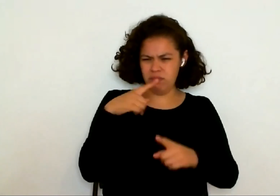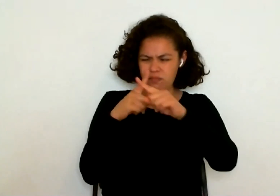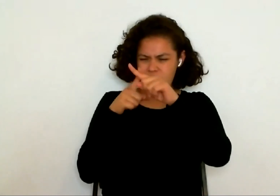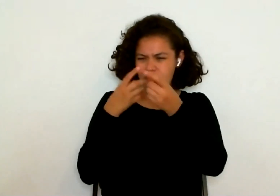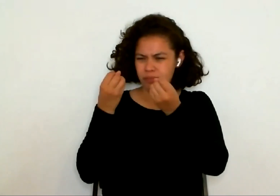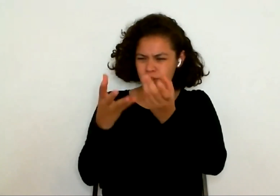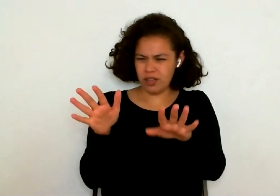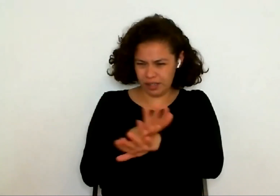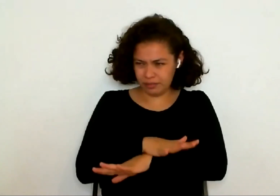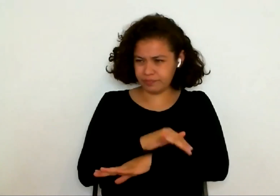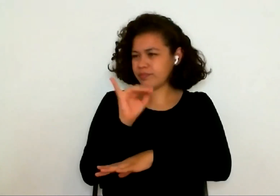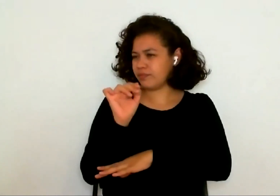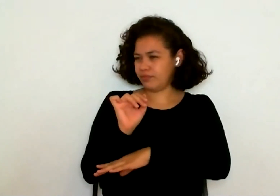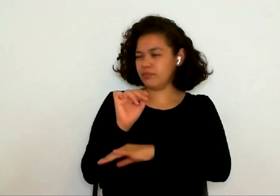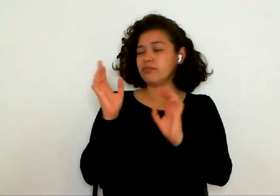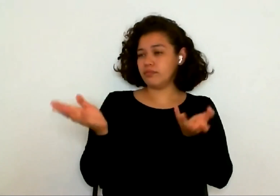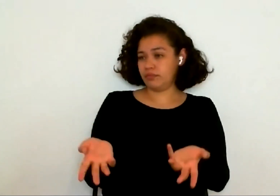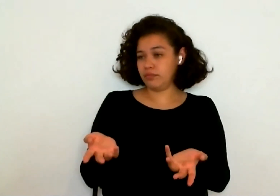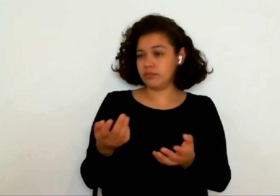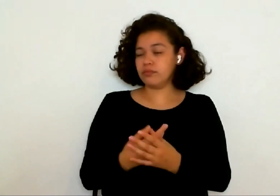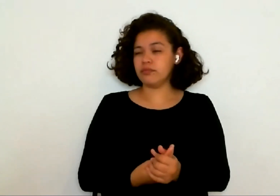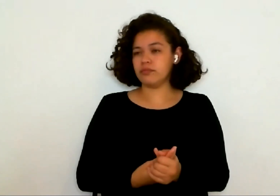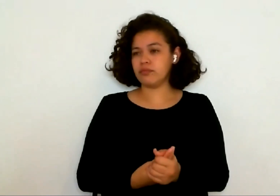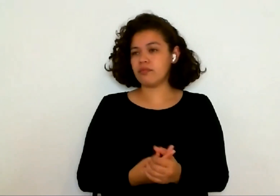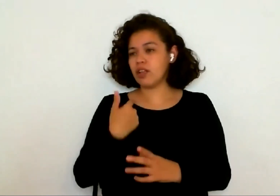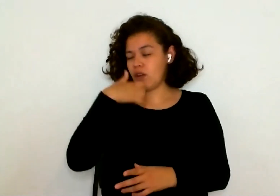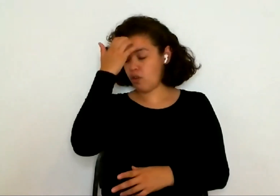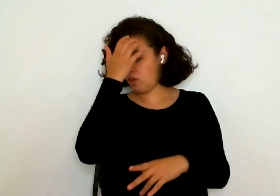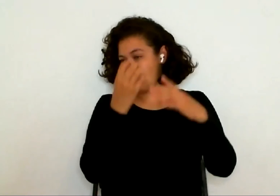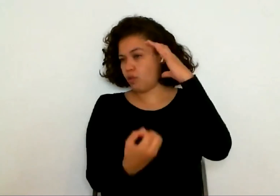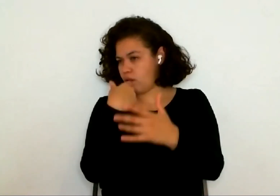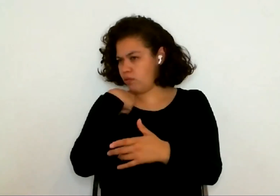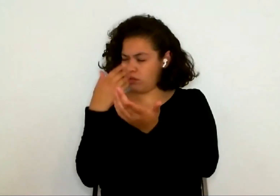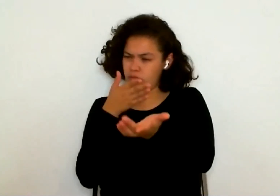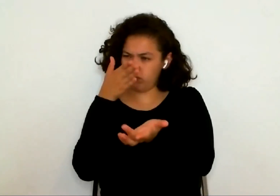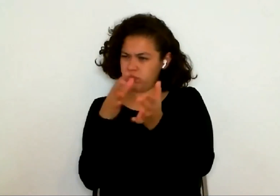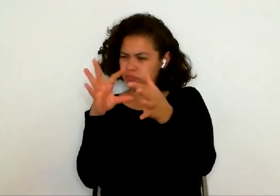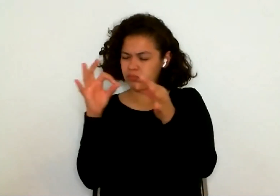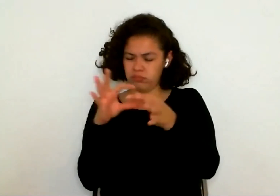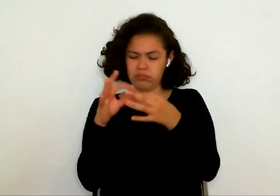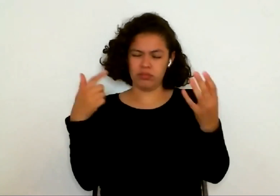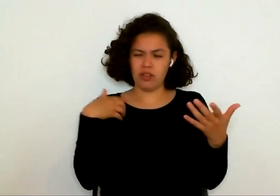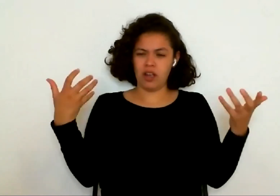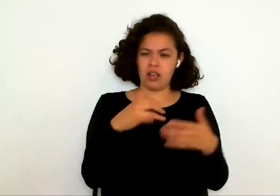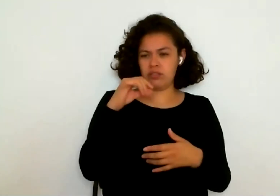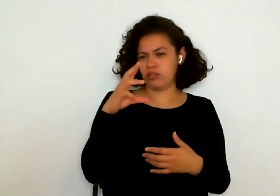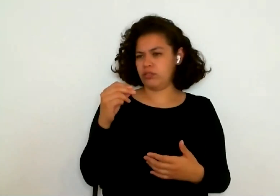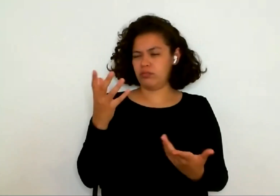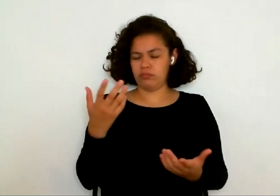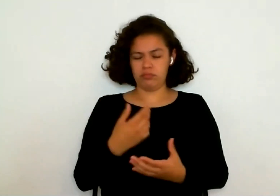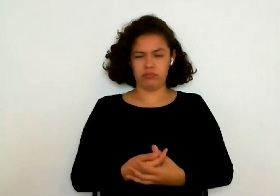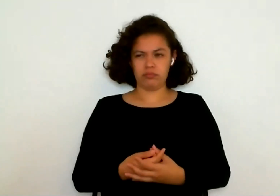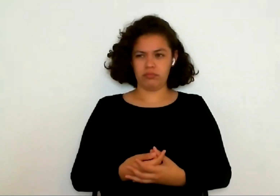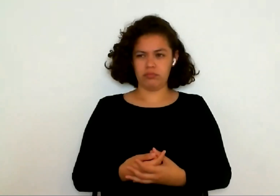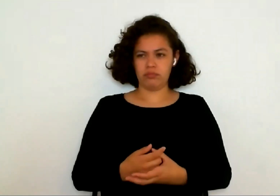un cambio, realmente voy a llegar con conocimiento, ¿no? De lo que estoy haciendo o de lo que voy a implementar, ¿no? Entonces, de